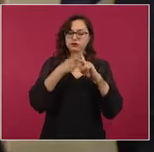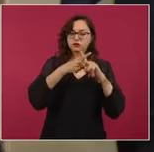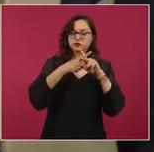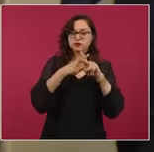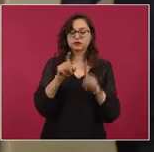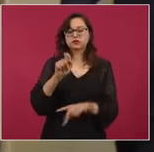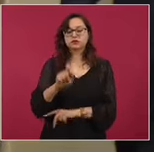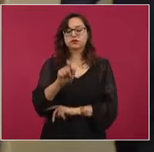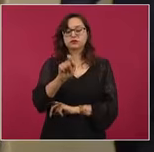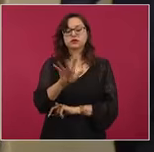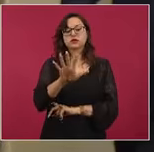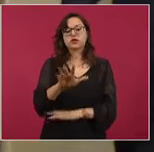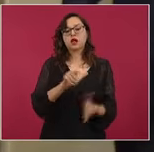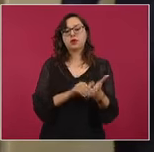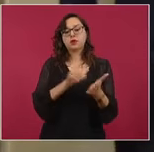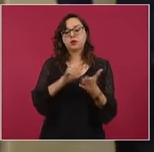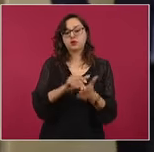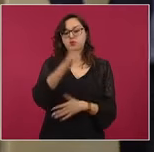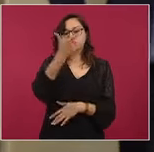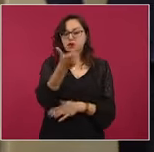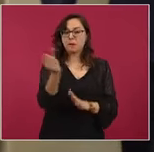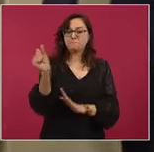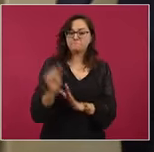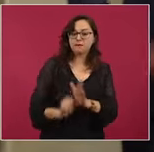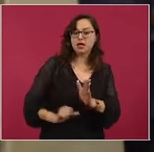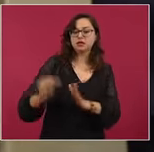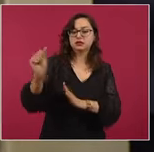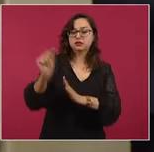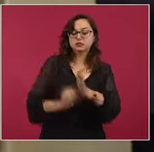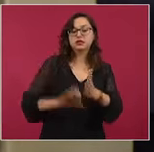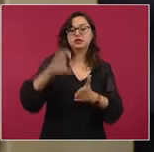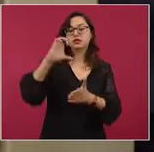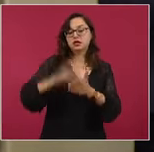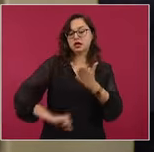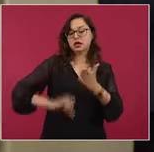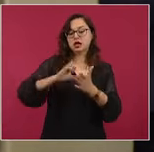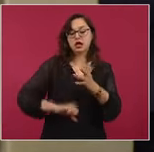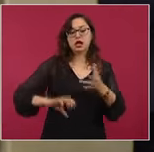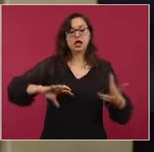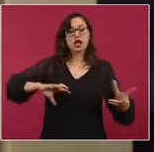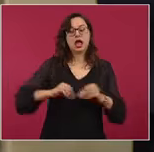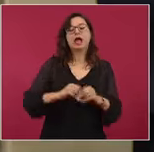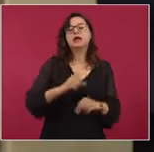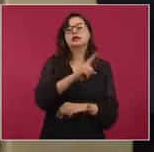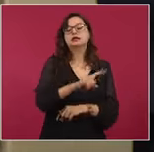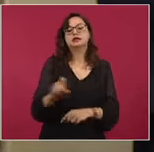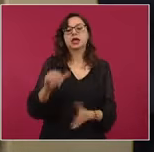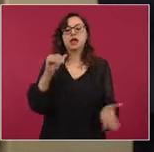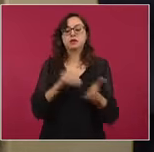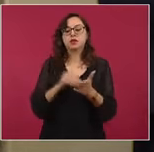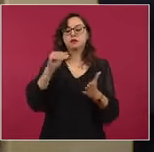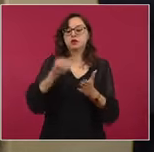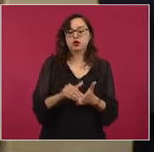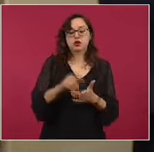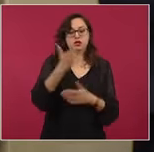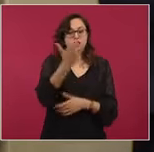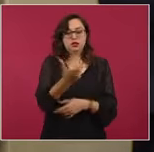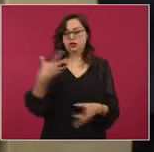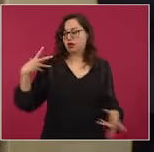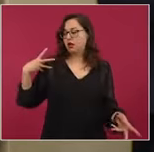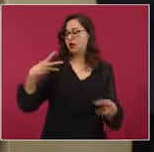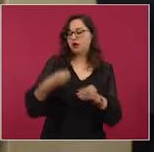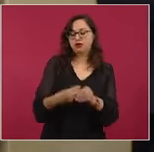de 25 millones de pesos por mes, es decir, alrededor de 100 mil millones de pesos a la fecha.